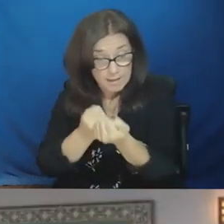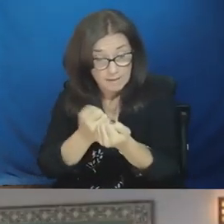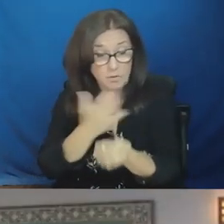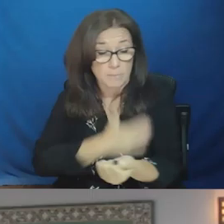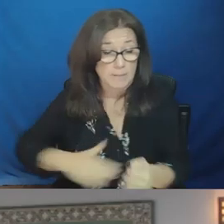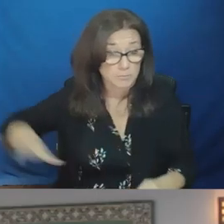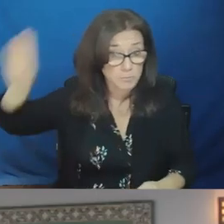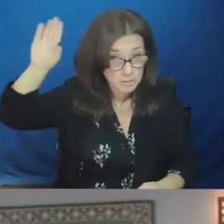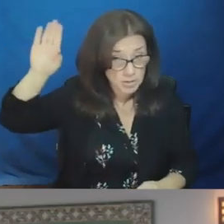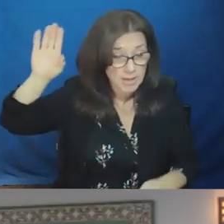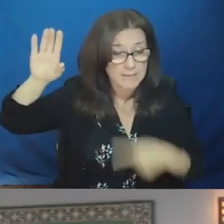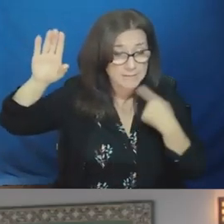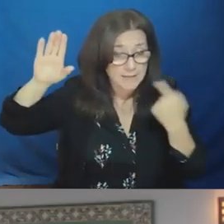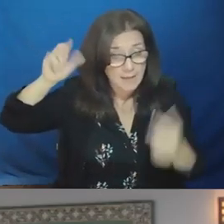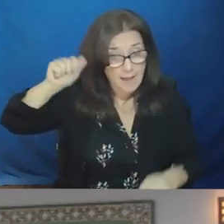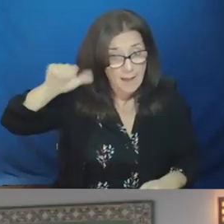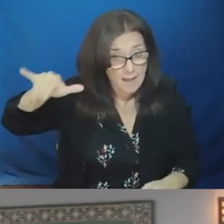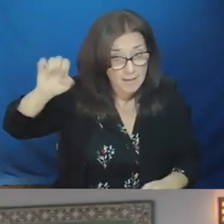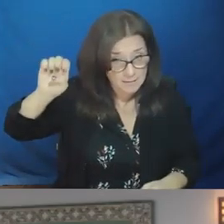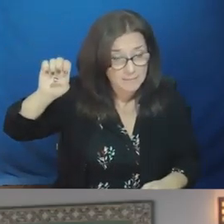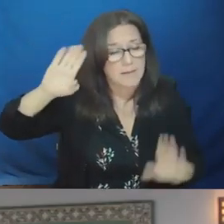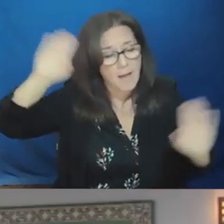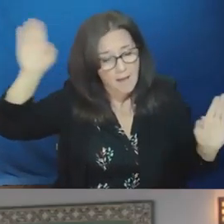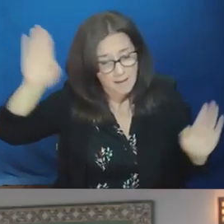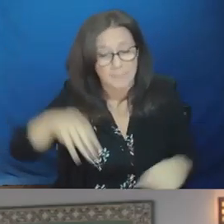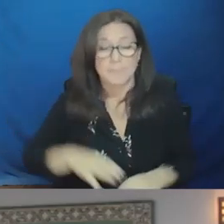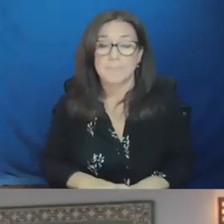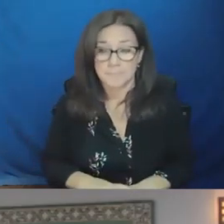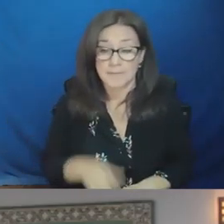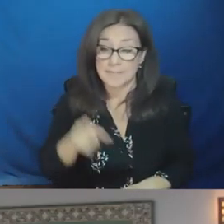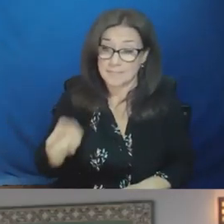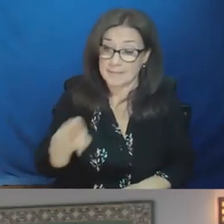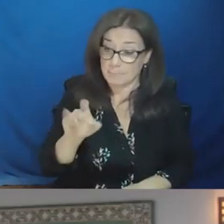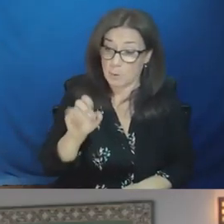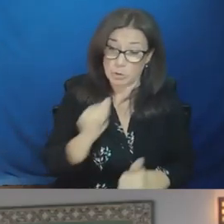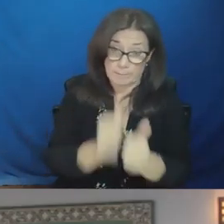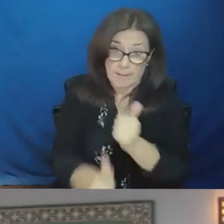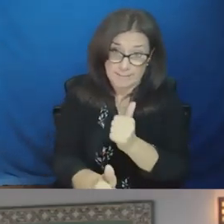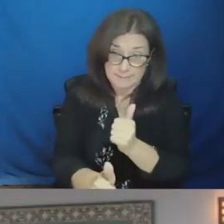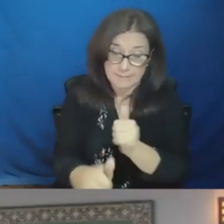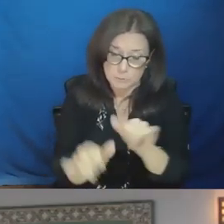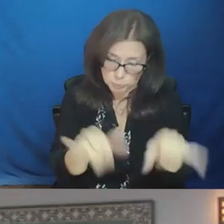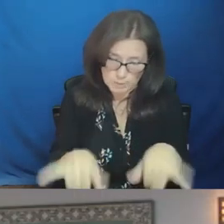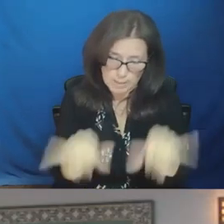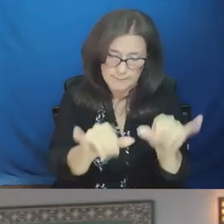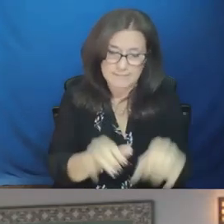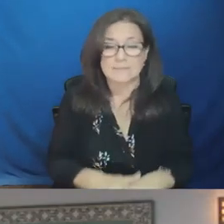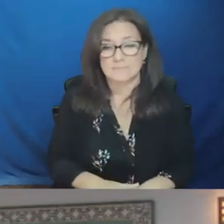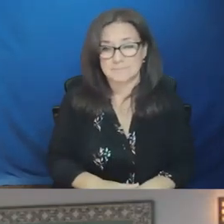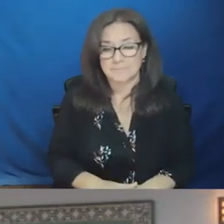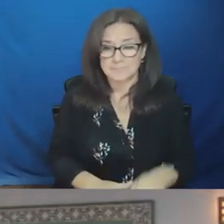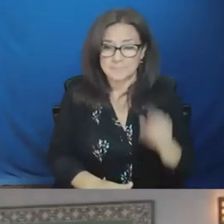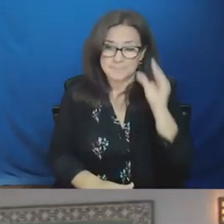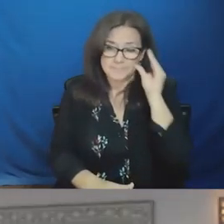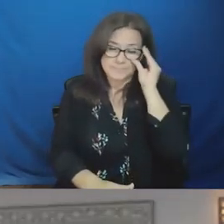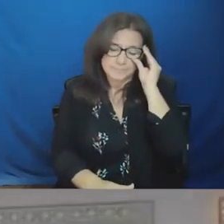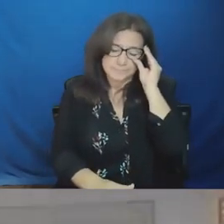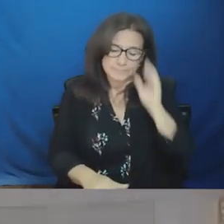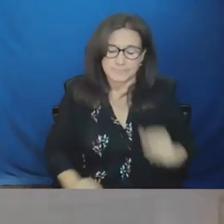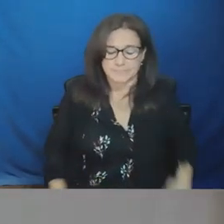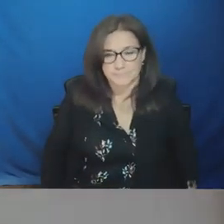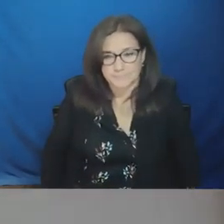secundado por la señora caps todos a favor por favor levanten la mano y digan yo esta